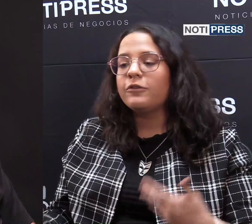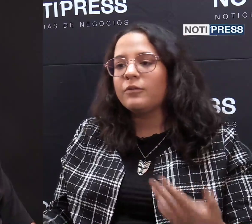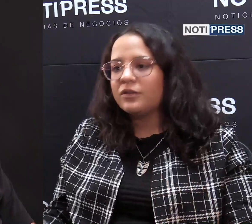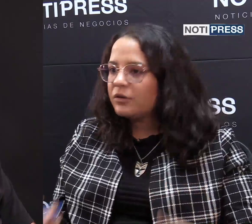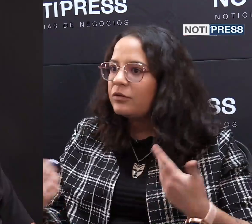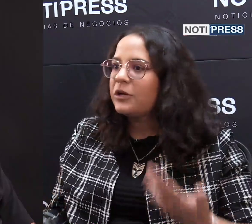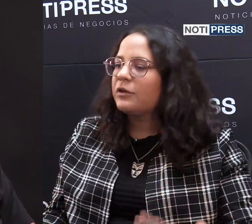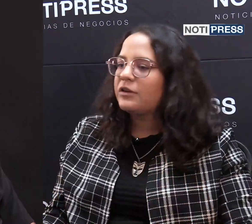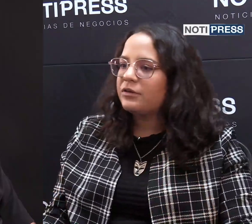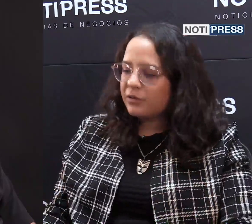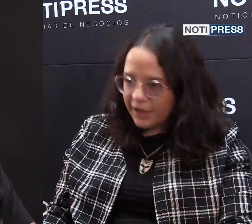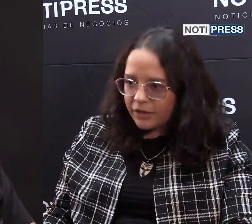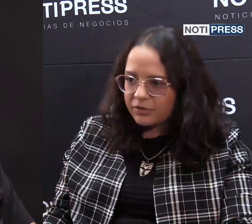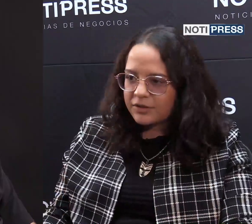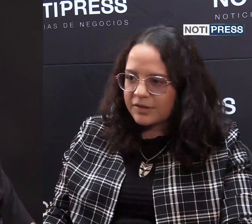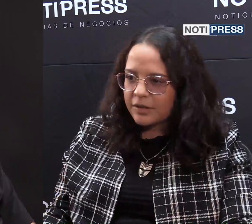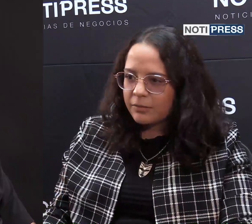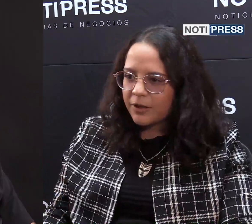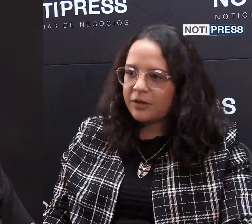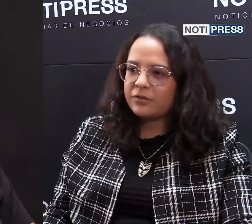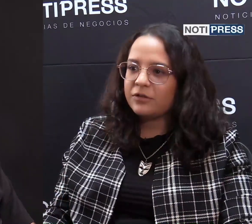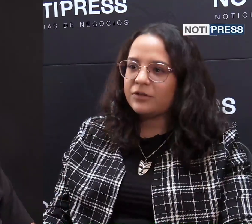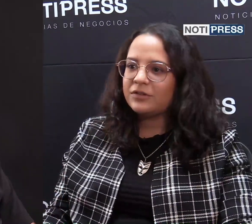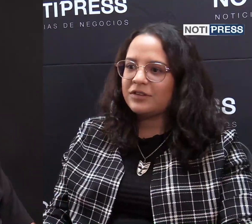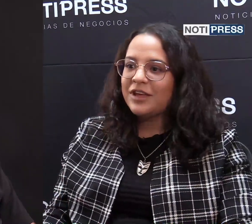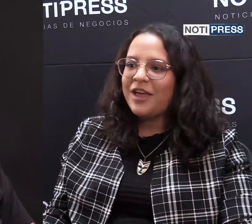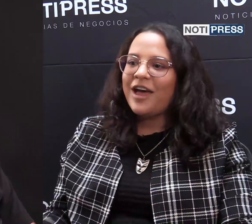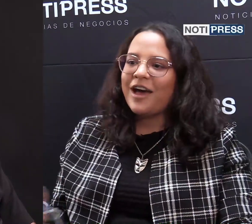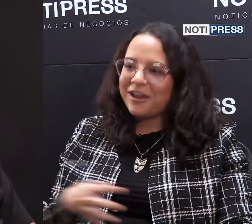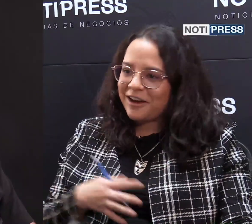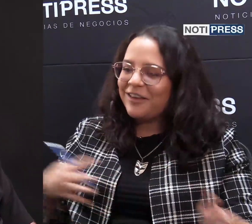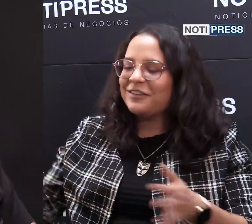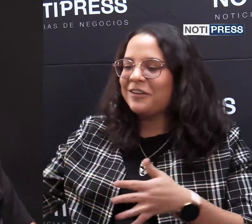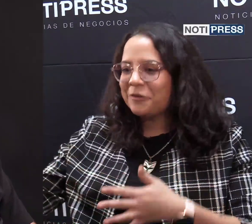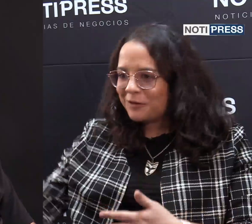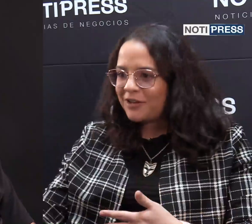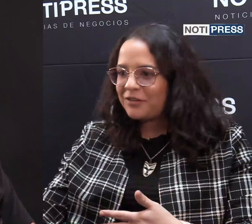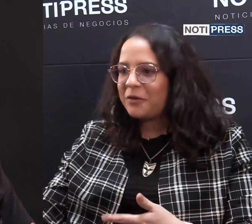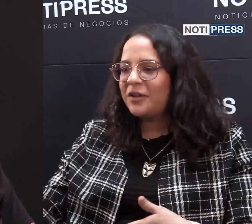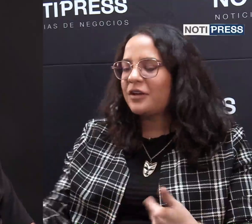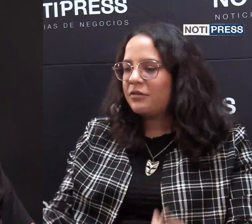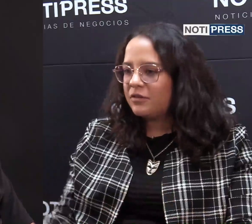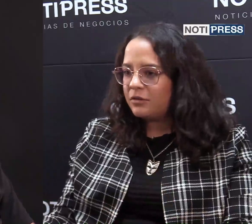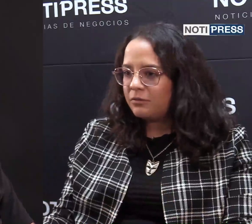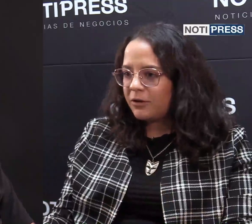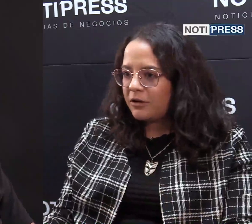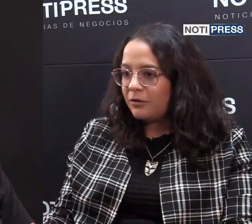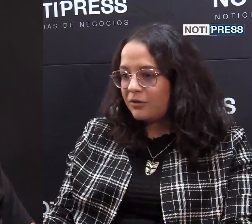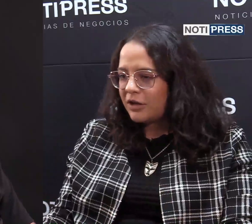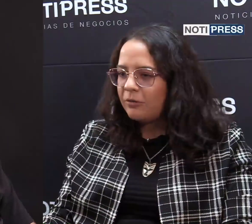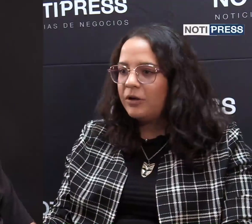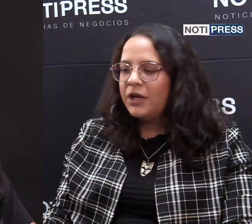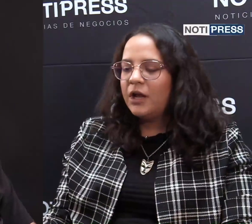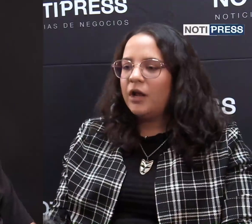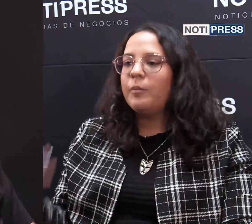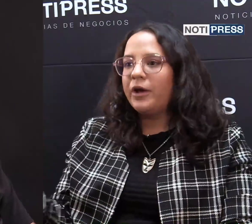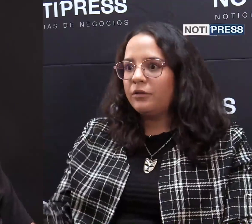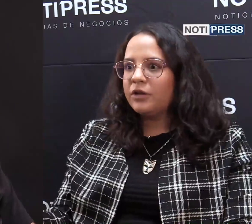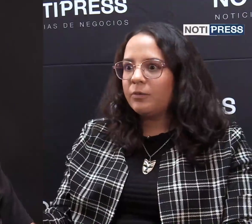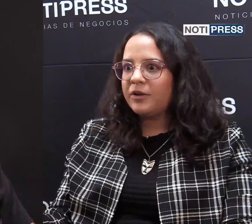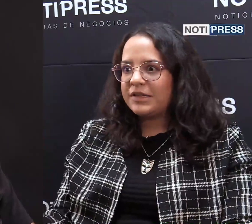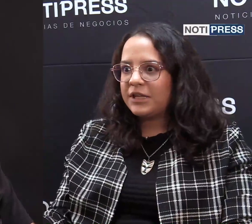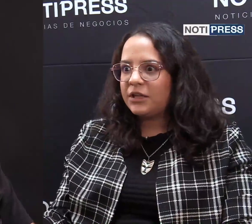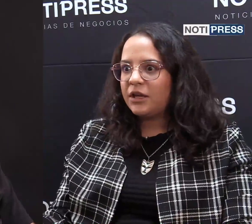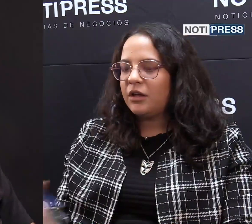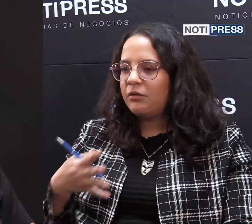tampoco información sobre los resultados de esas campañas, ¿no? Entonces, a raíz de todo eso es que nuestro compañero Gustavo le